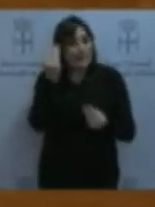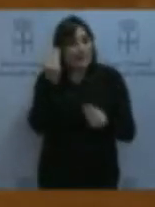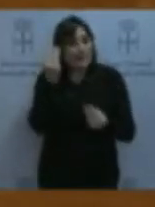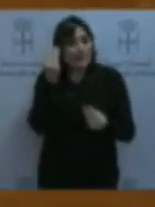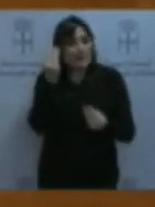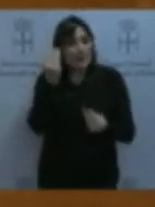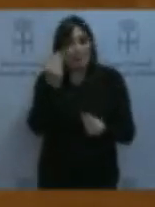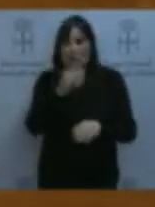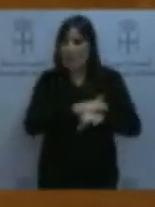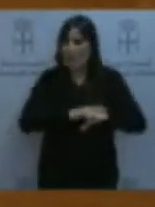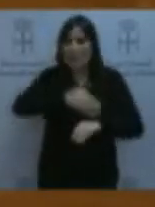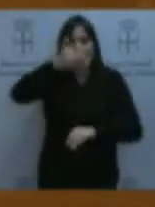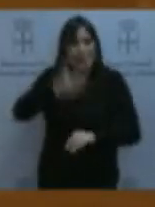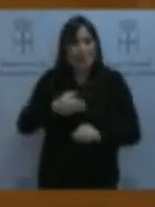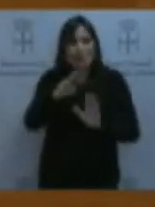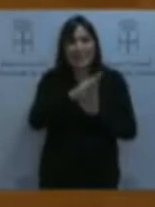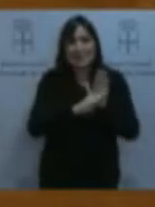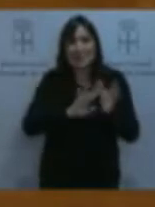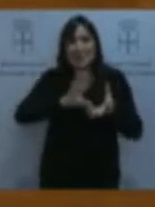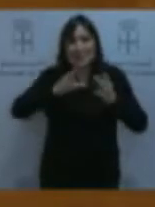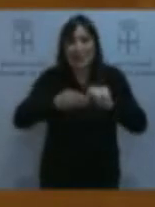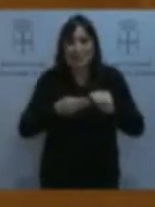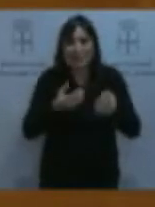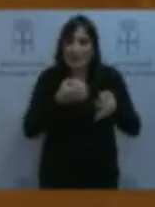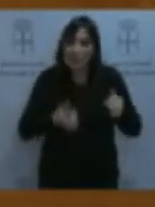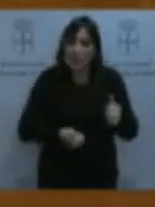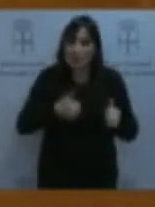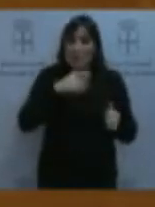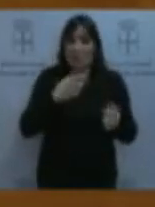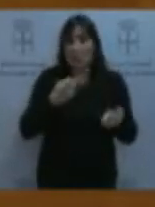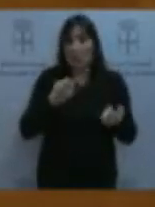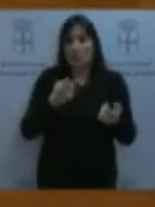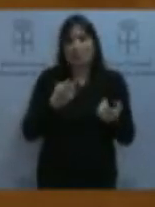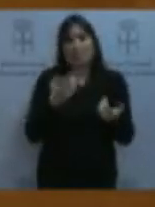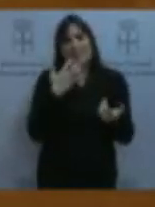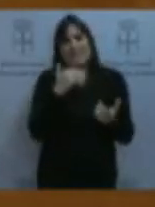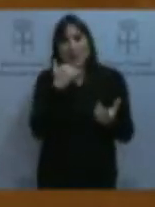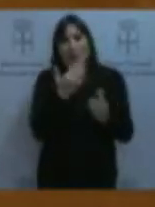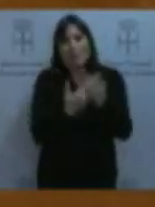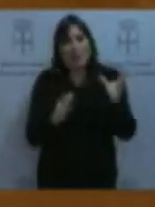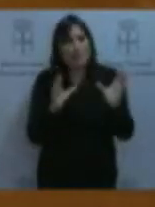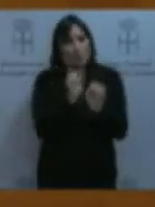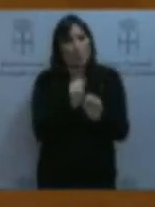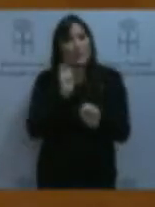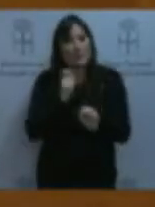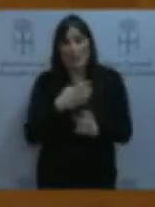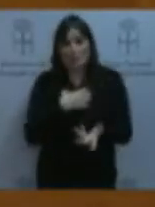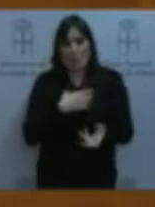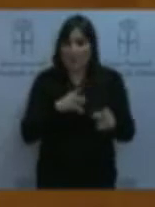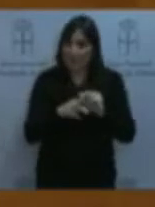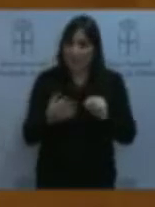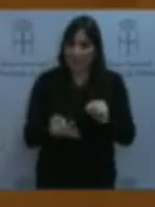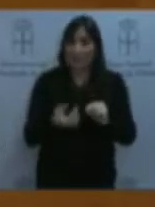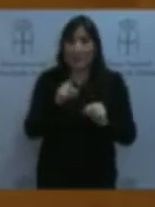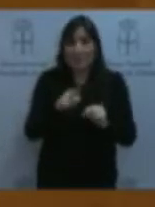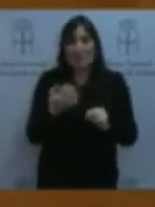adecuadas para que cualquier práctica irregular deje de producirse con tanta frecuencia. Por otra parte, hay que tomar también medidas para